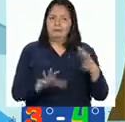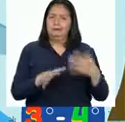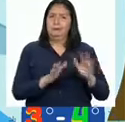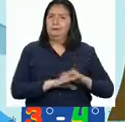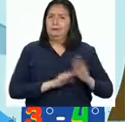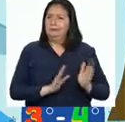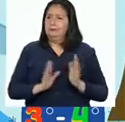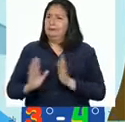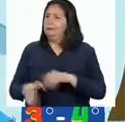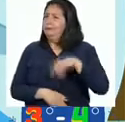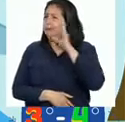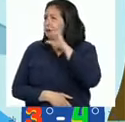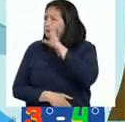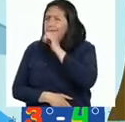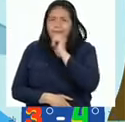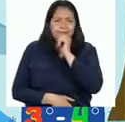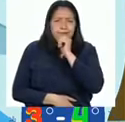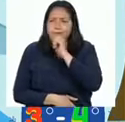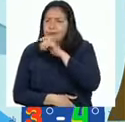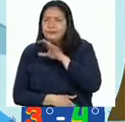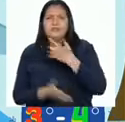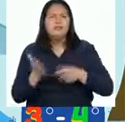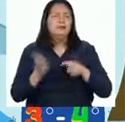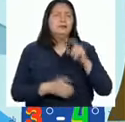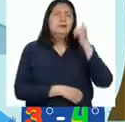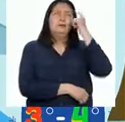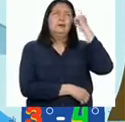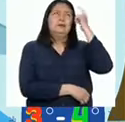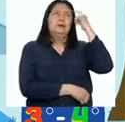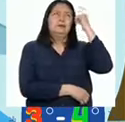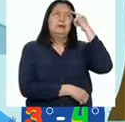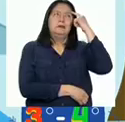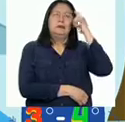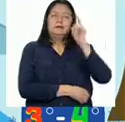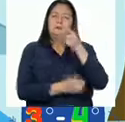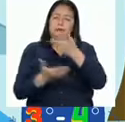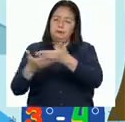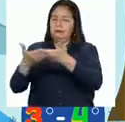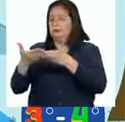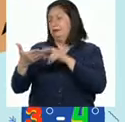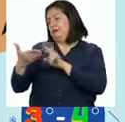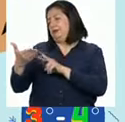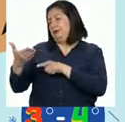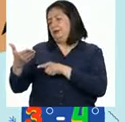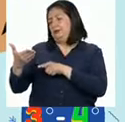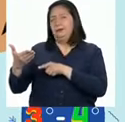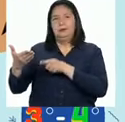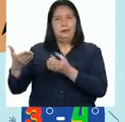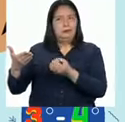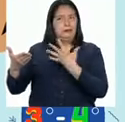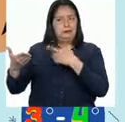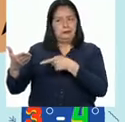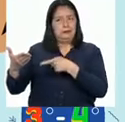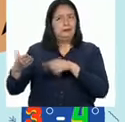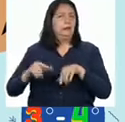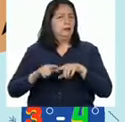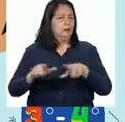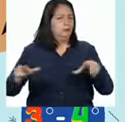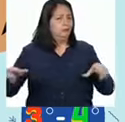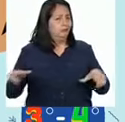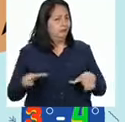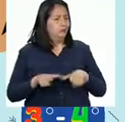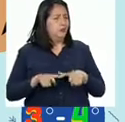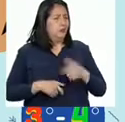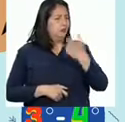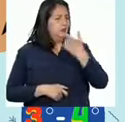para iniciar esta búsqueda. Para ello, debe pensar en la primera pista. En la nota decía que el espacio personal